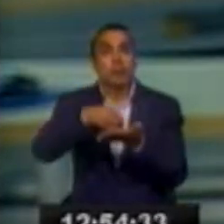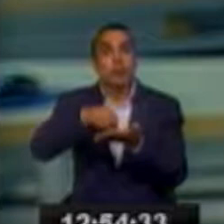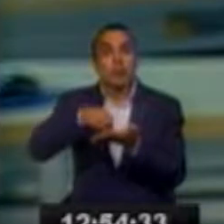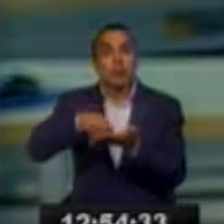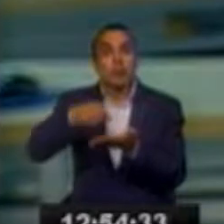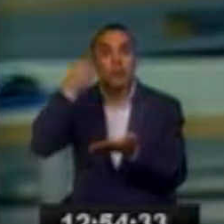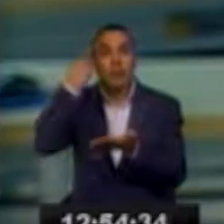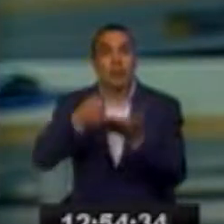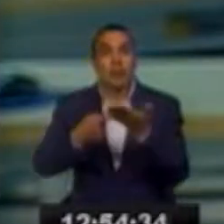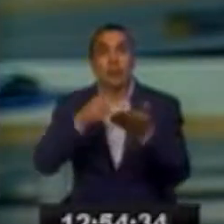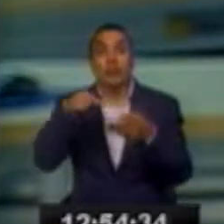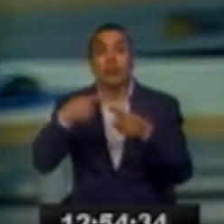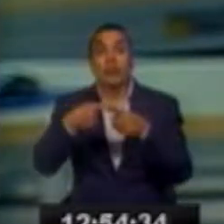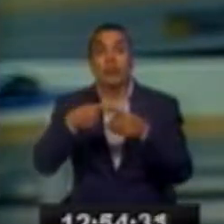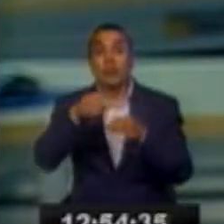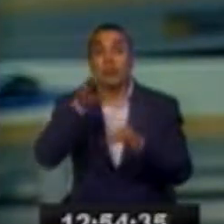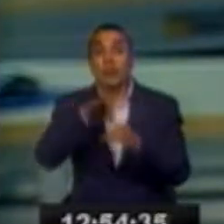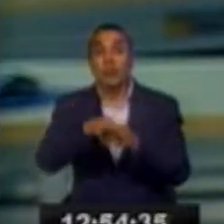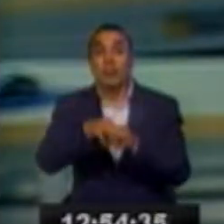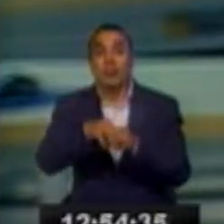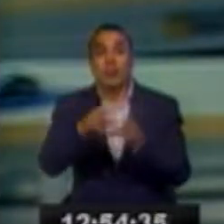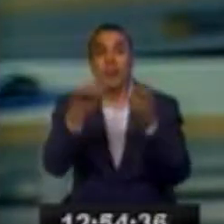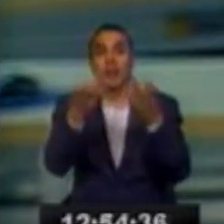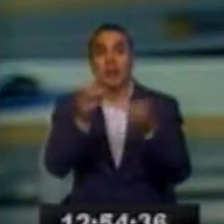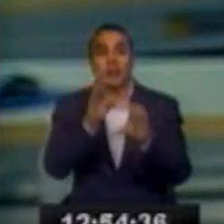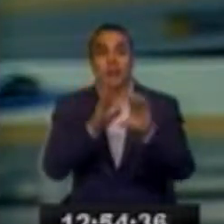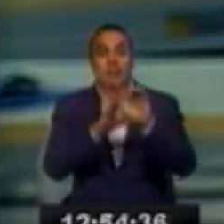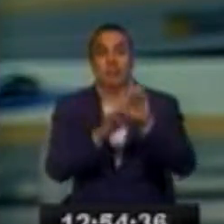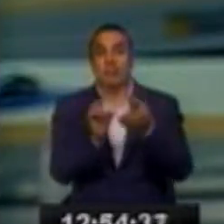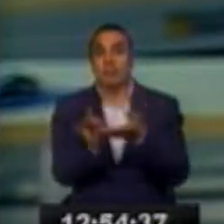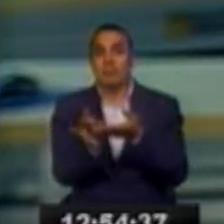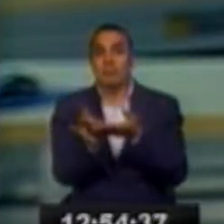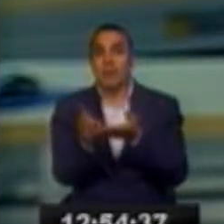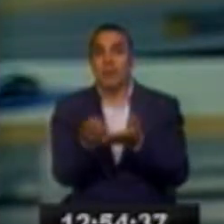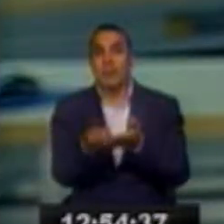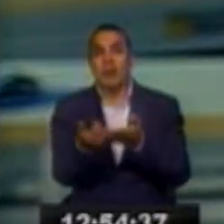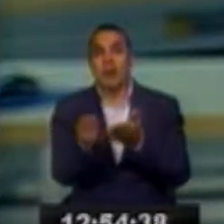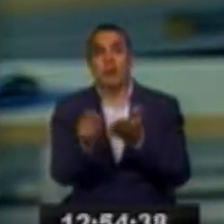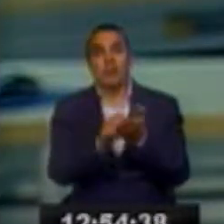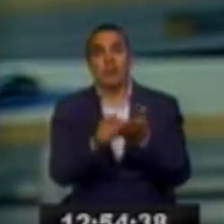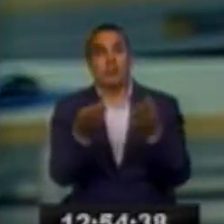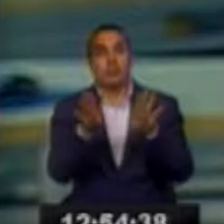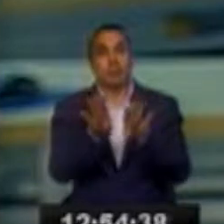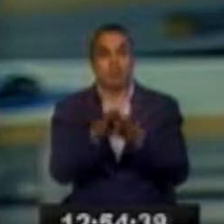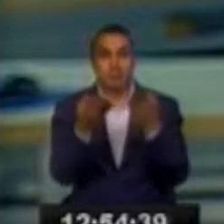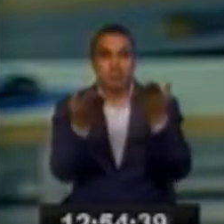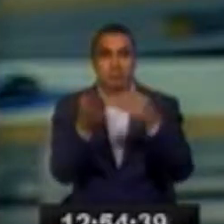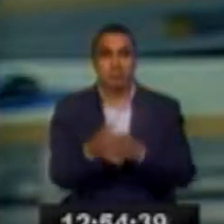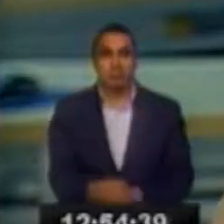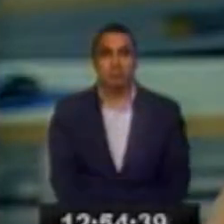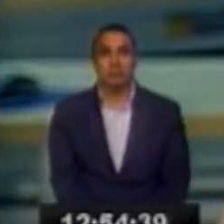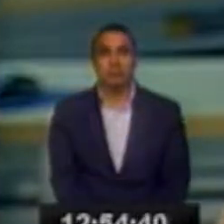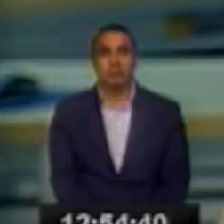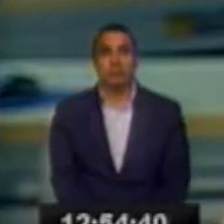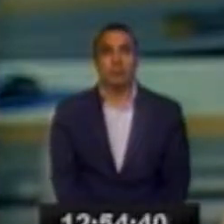para el referéndum revocatorio del Consejo de Participación Ciudadana. Veamos.